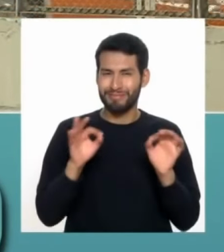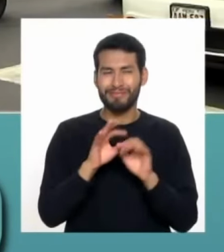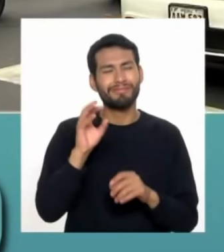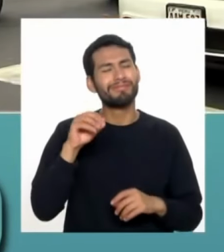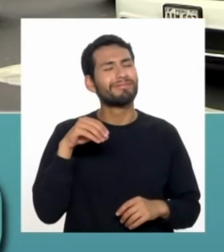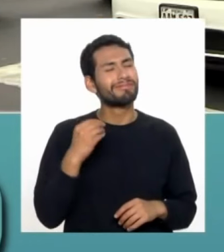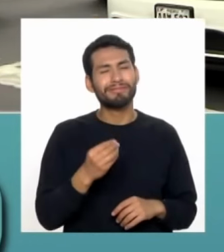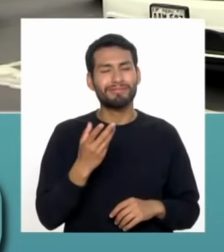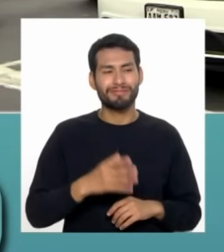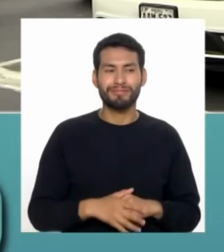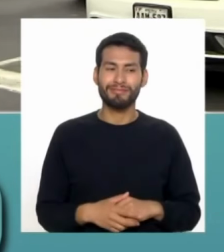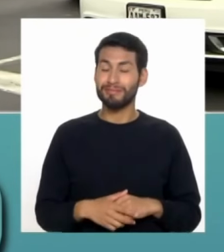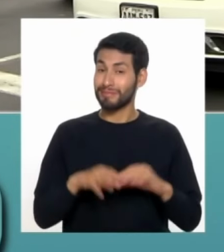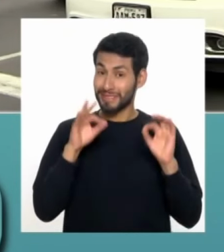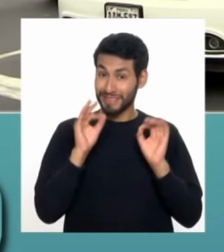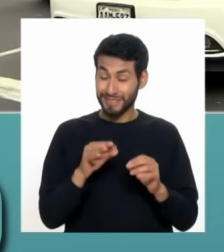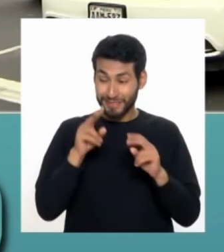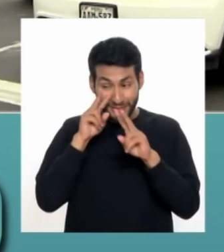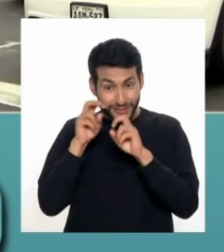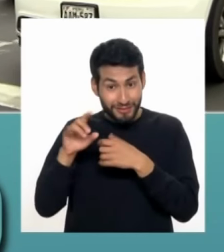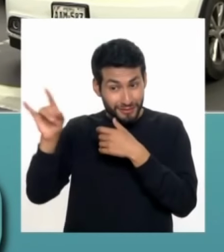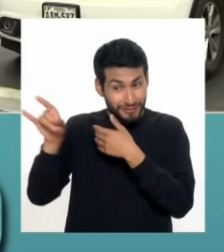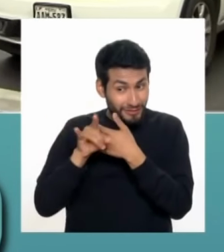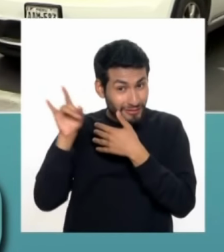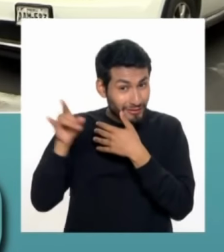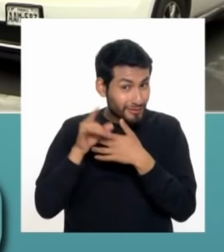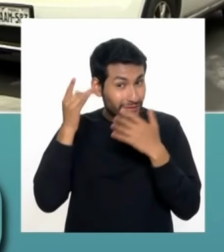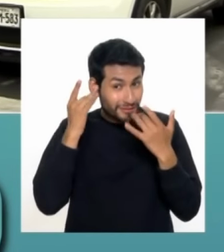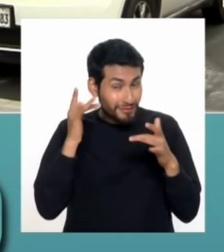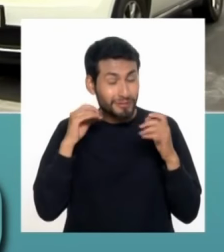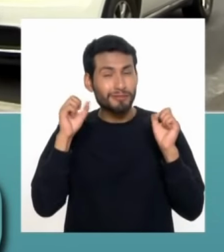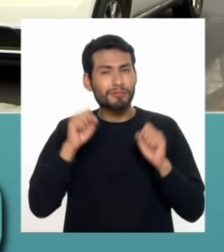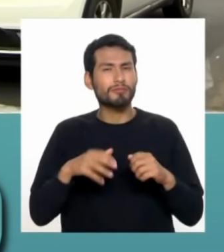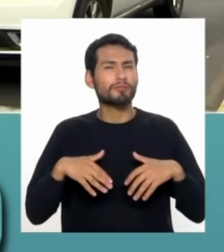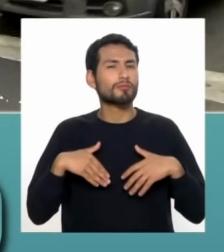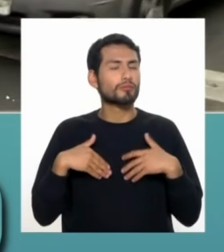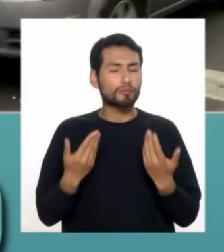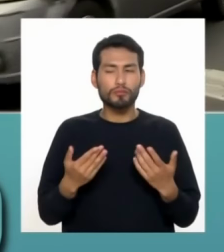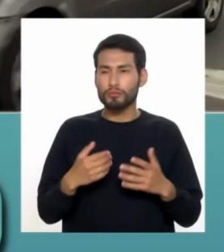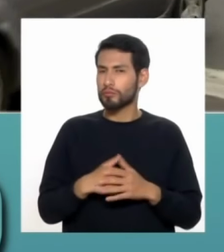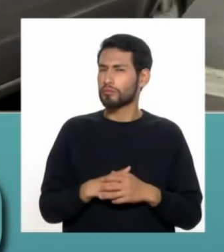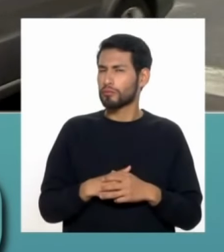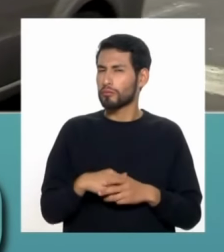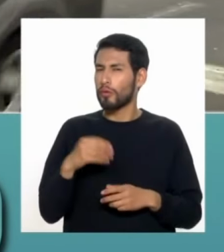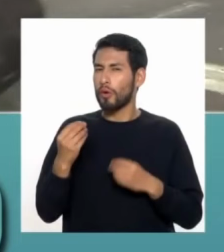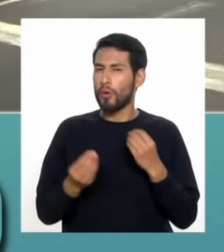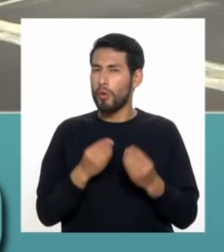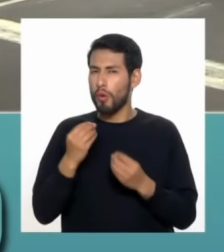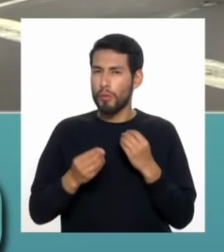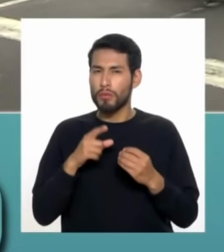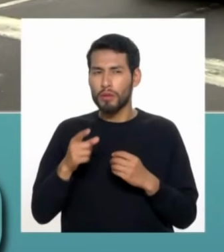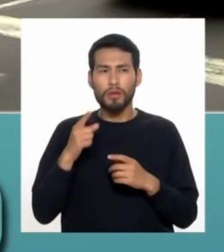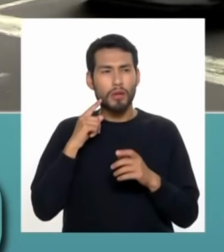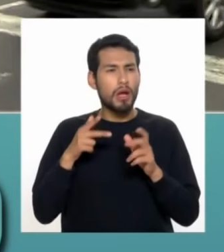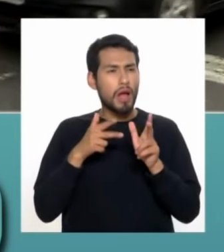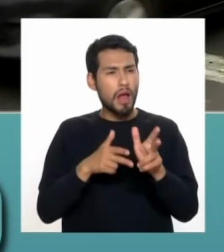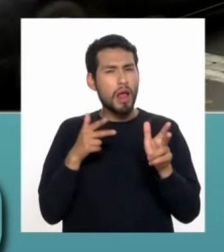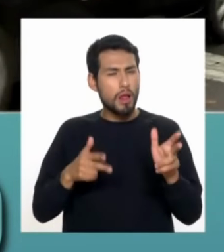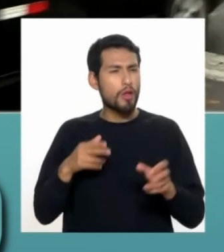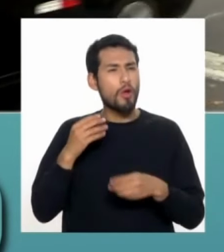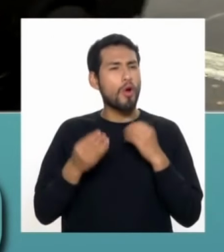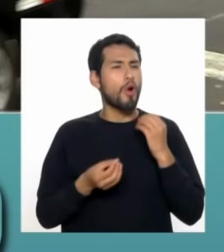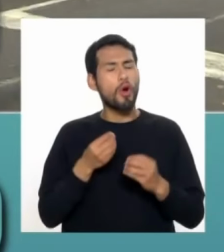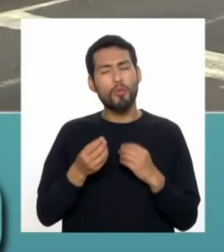porque mediante ese análisis de ruido tú puedes establecer cómo se está comportando el tránsito y